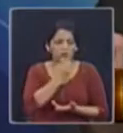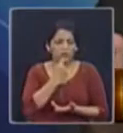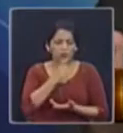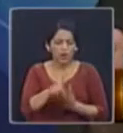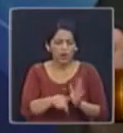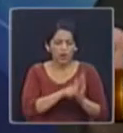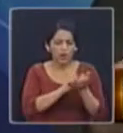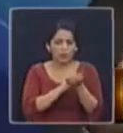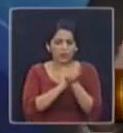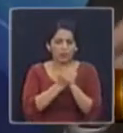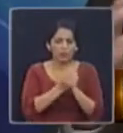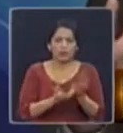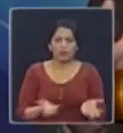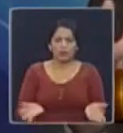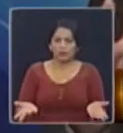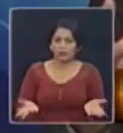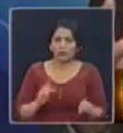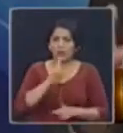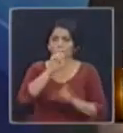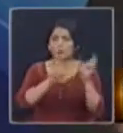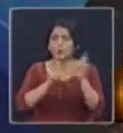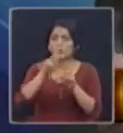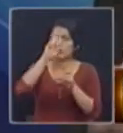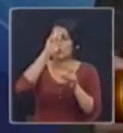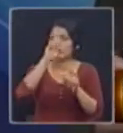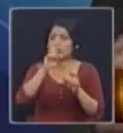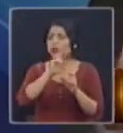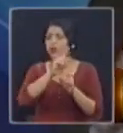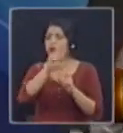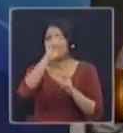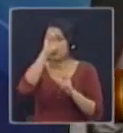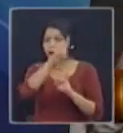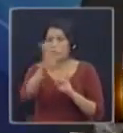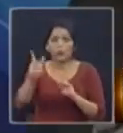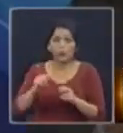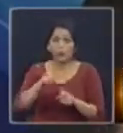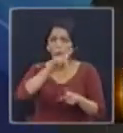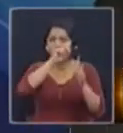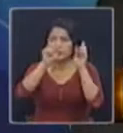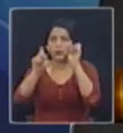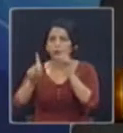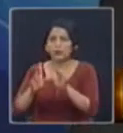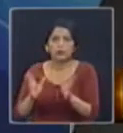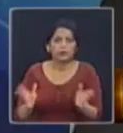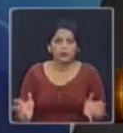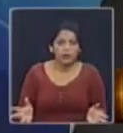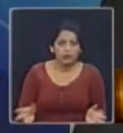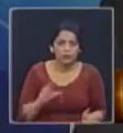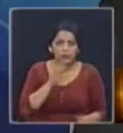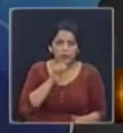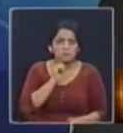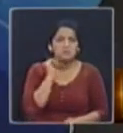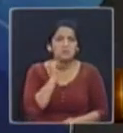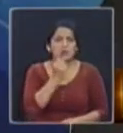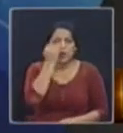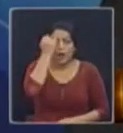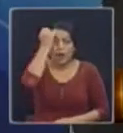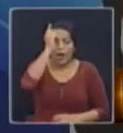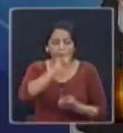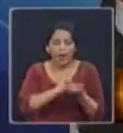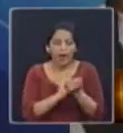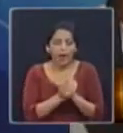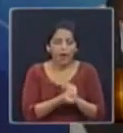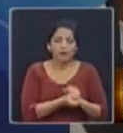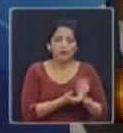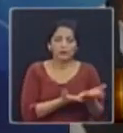la Constitución, muy hábilmente llamadas enmiendas, justamente para cambiar el orden constitucional y favorecer a